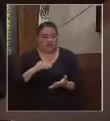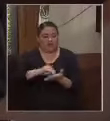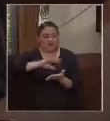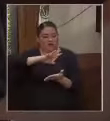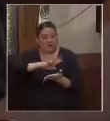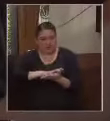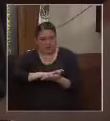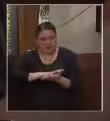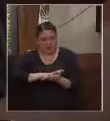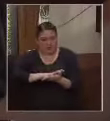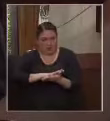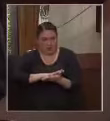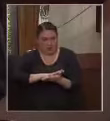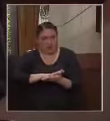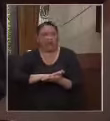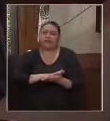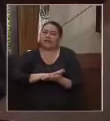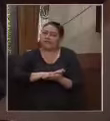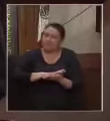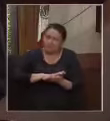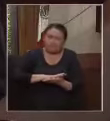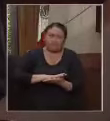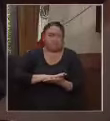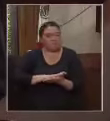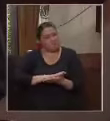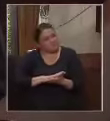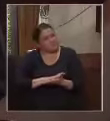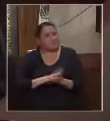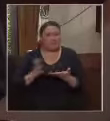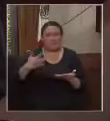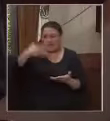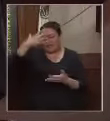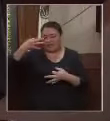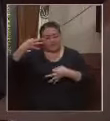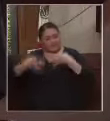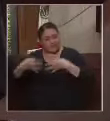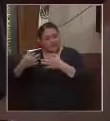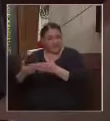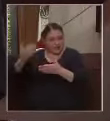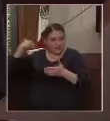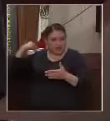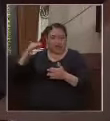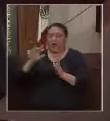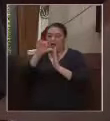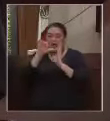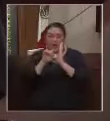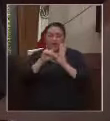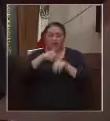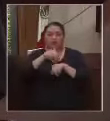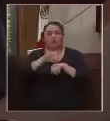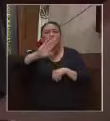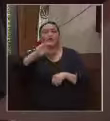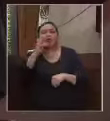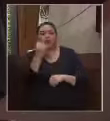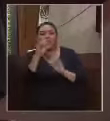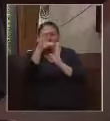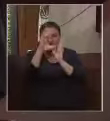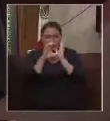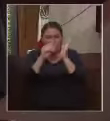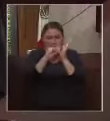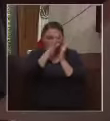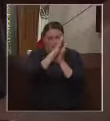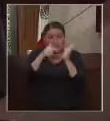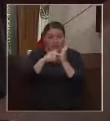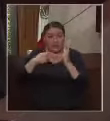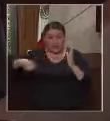estricto derecho. Claramente, el Tribunal Electoral, así está en el artículo 99 de la Constitución, es el